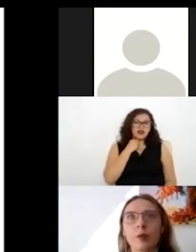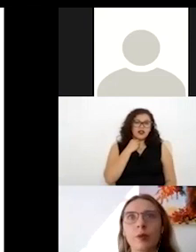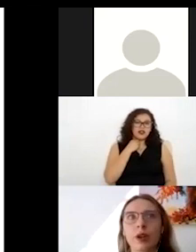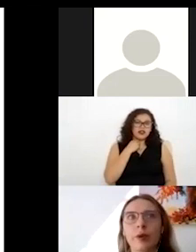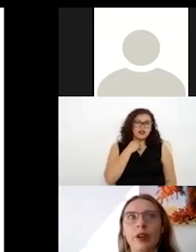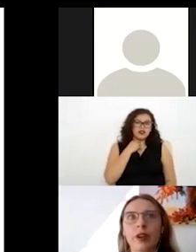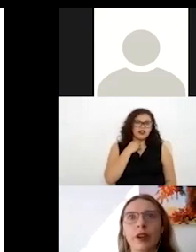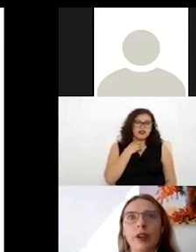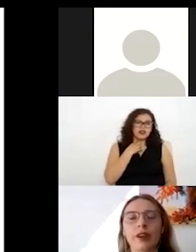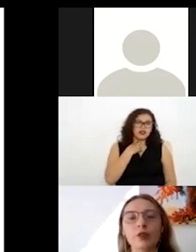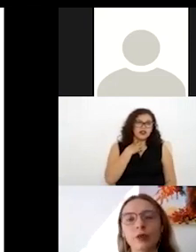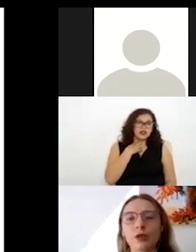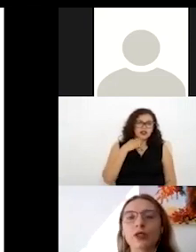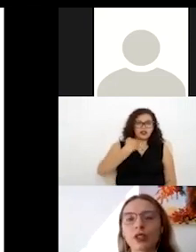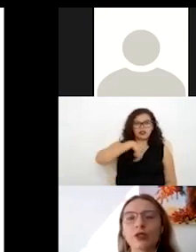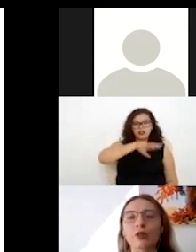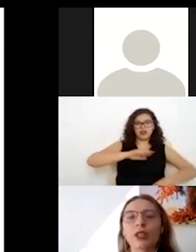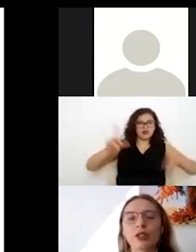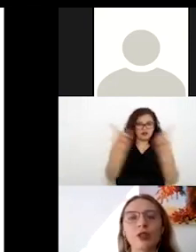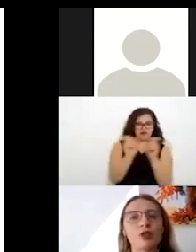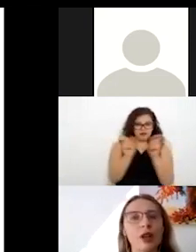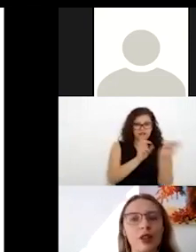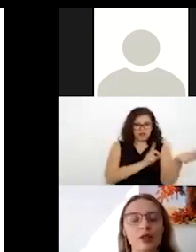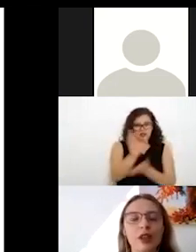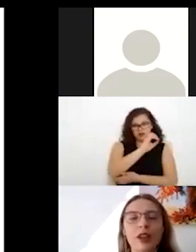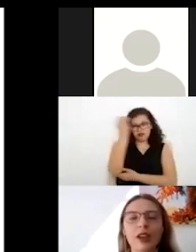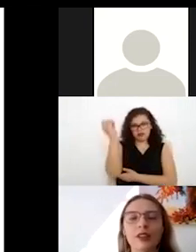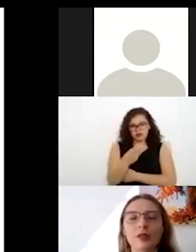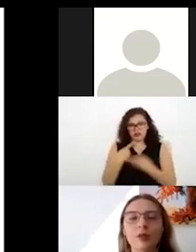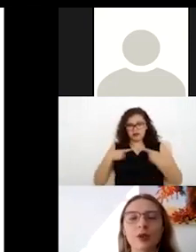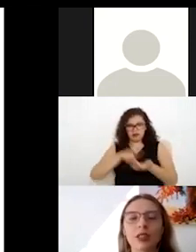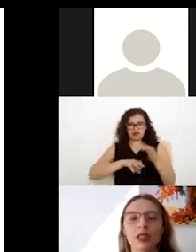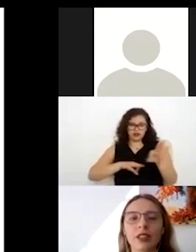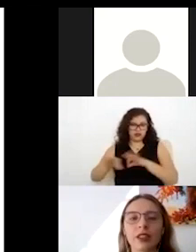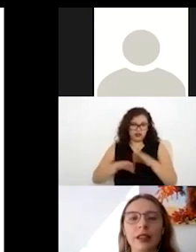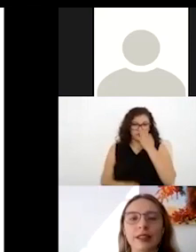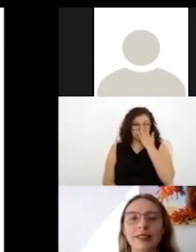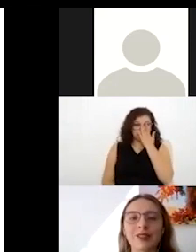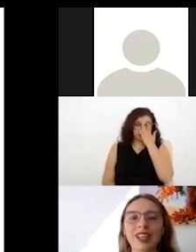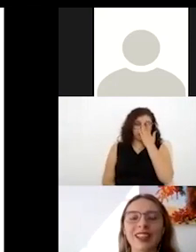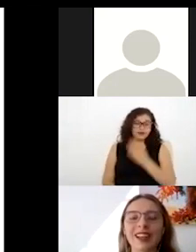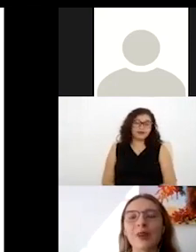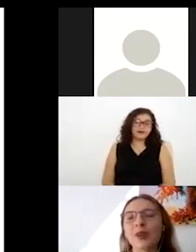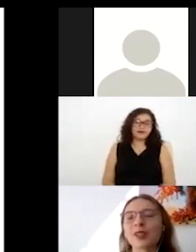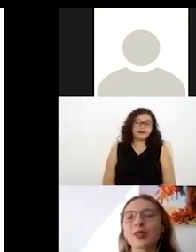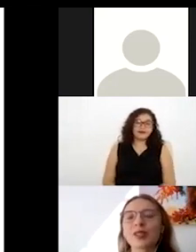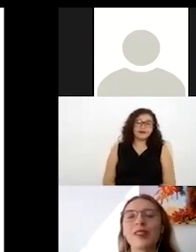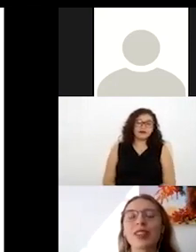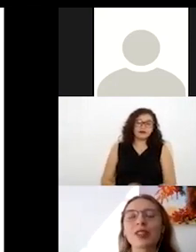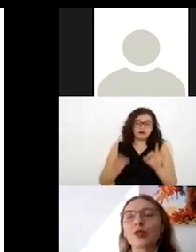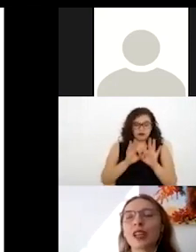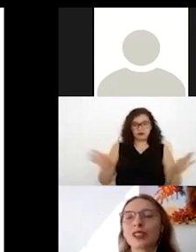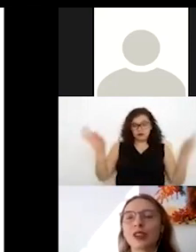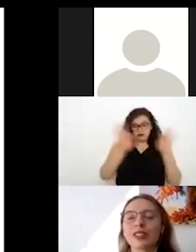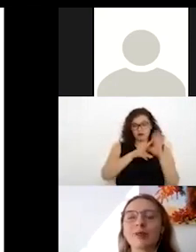un breve resumen sobre los derechos y obligaciones de los empleados. Es importante hacerles notar que cada uno de estos